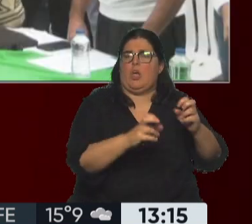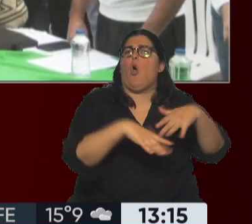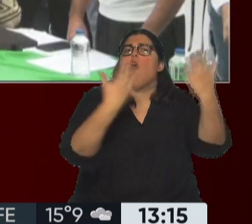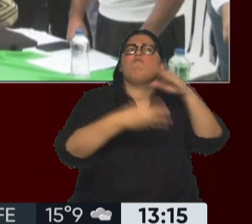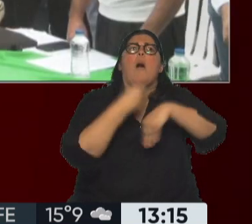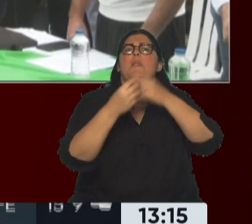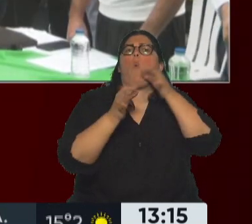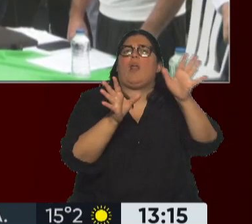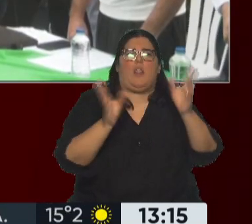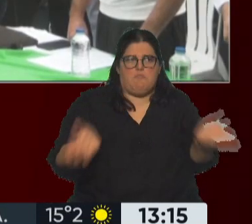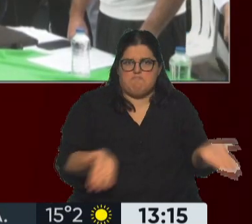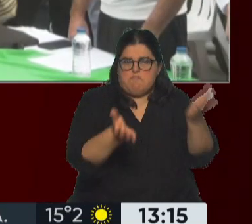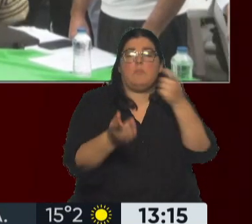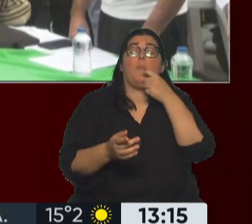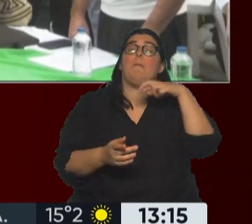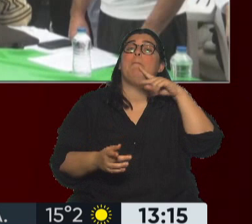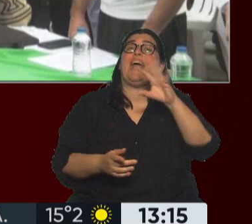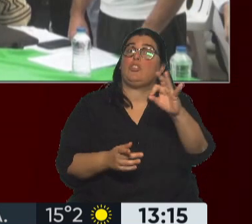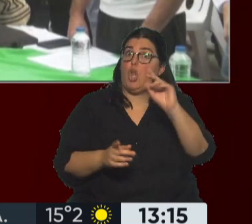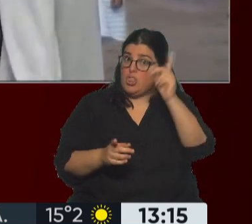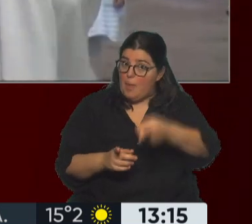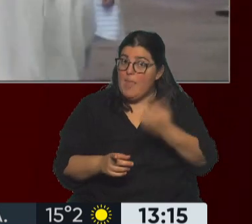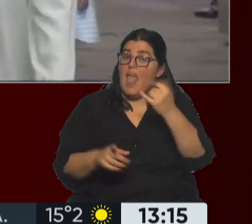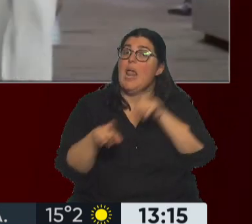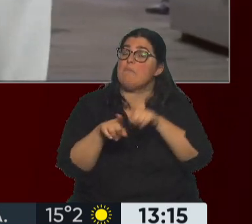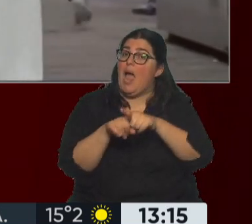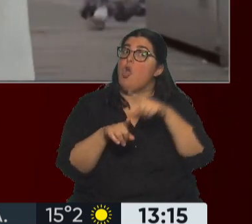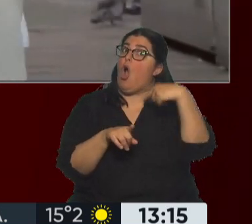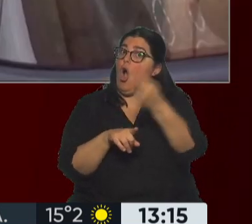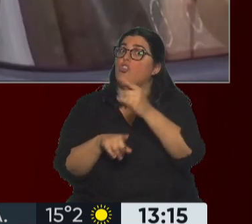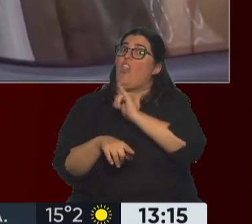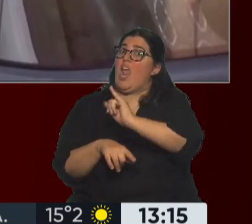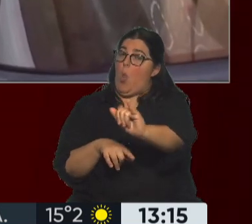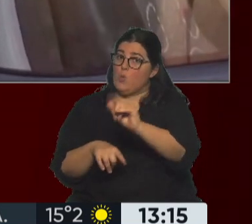que Petro tiene también un hermano muy comprometido en una causa judicial por otros